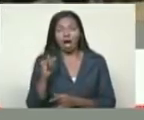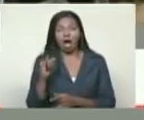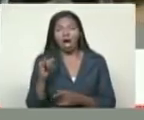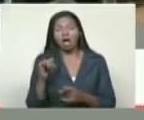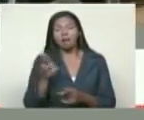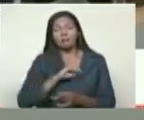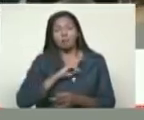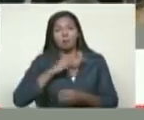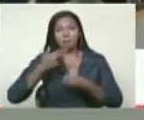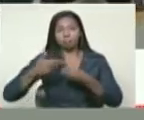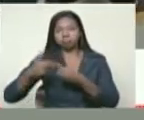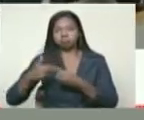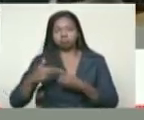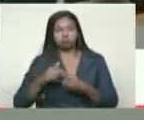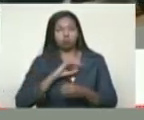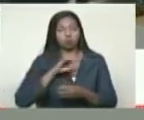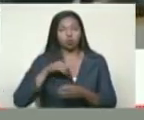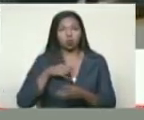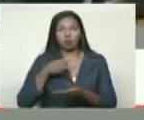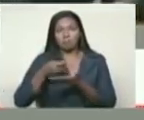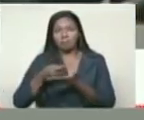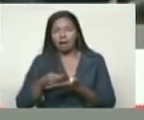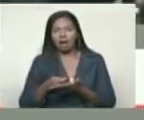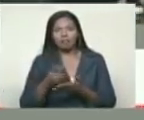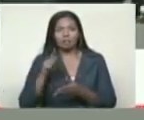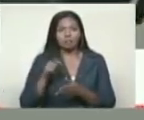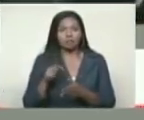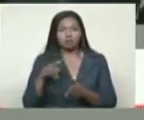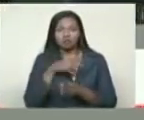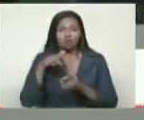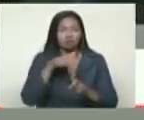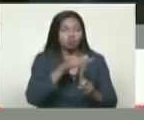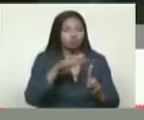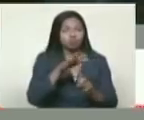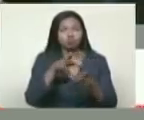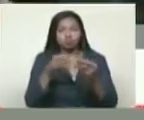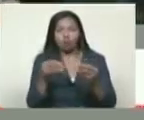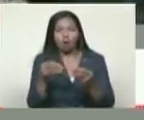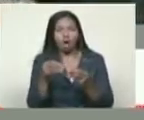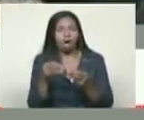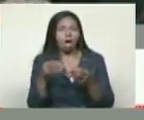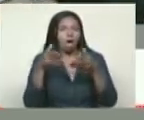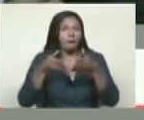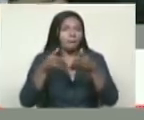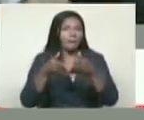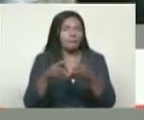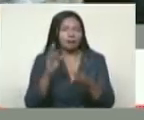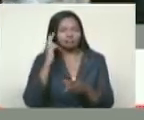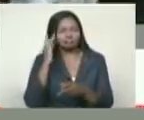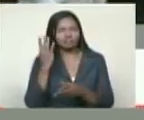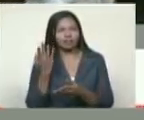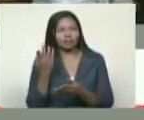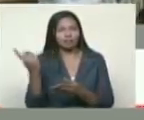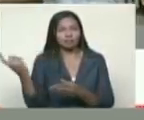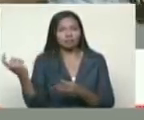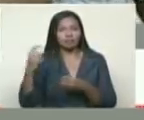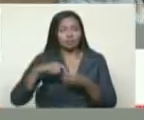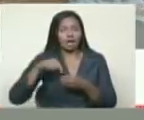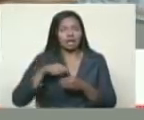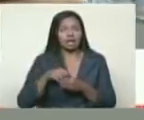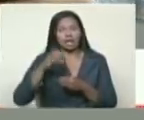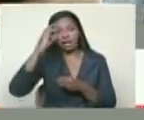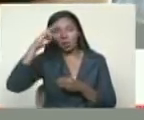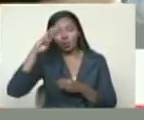petróleo, seguimos obteniendo ganancias, aunque nos están persiguiendo los buques que vienen a Cuba a traer el